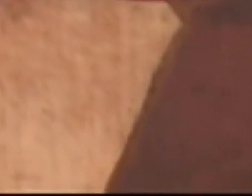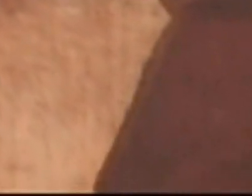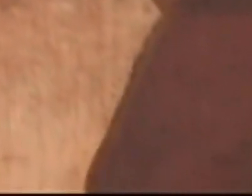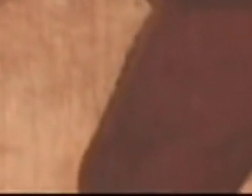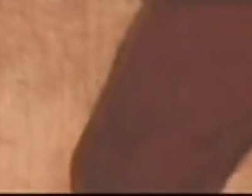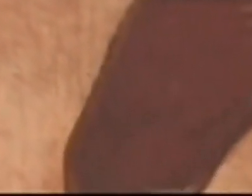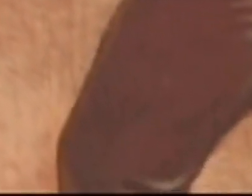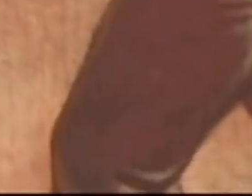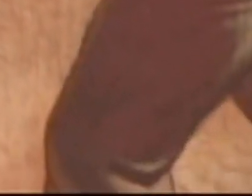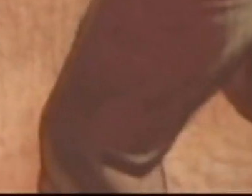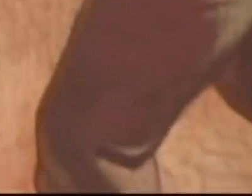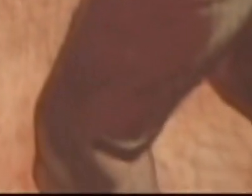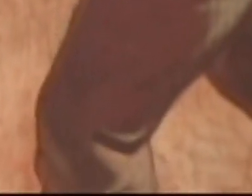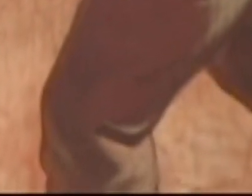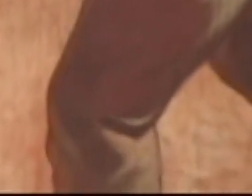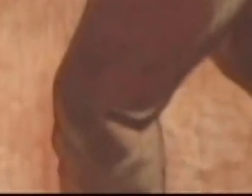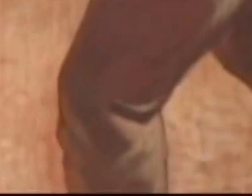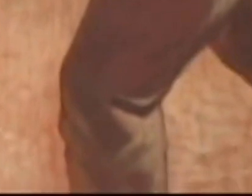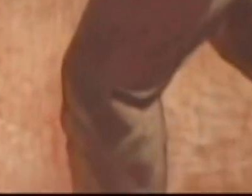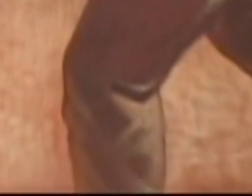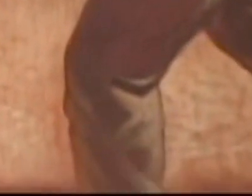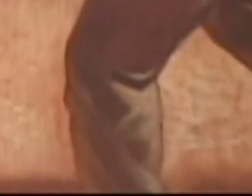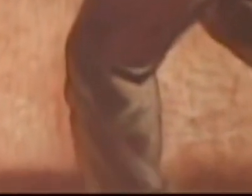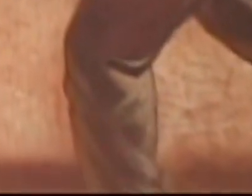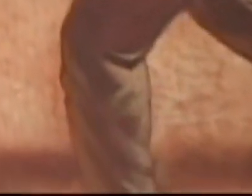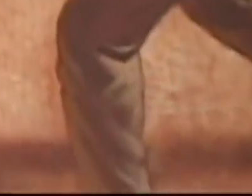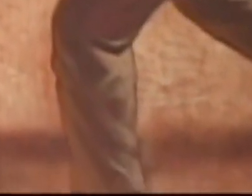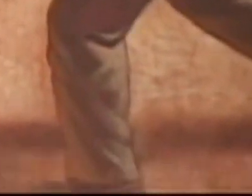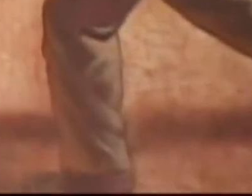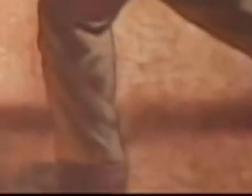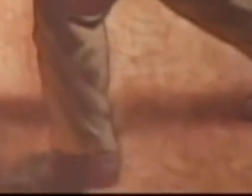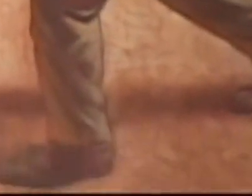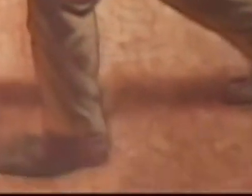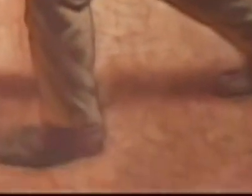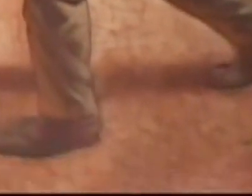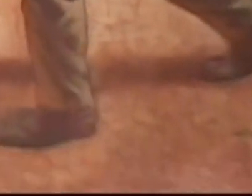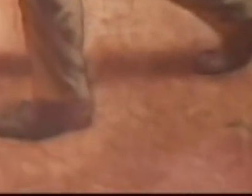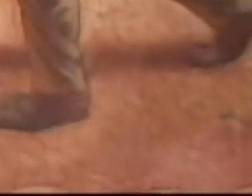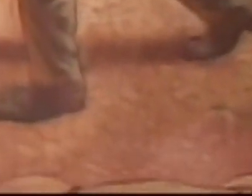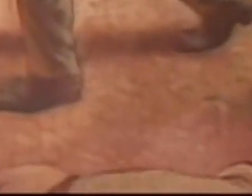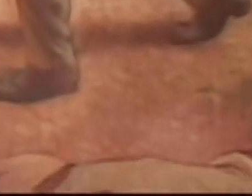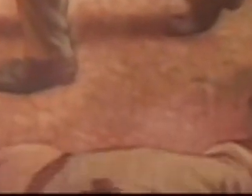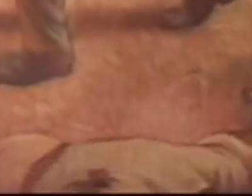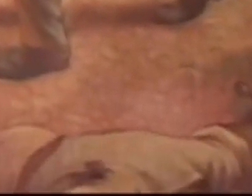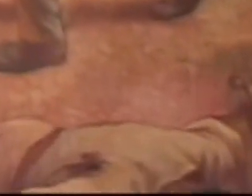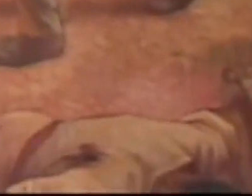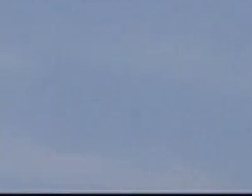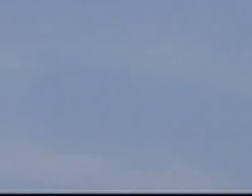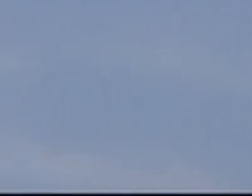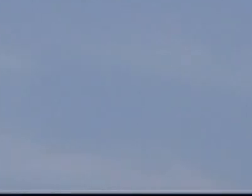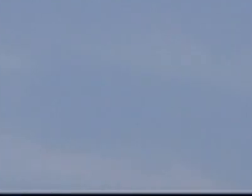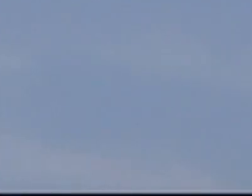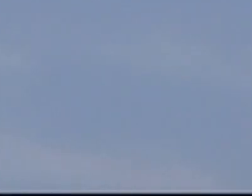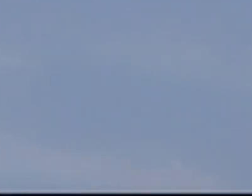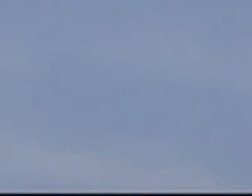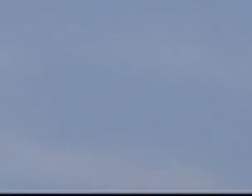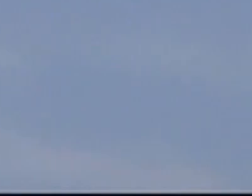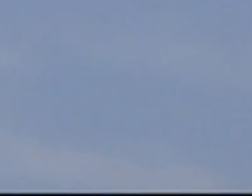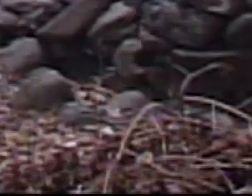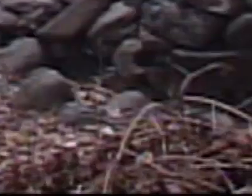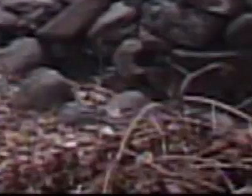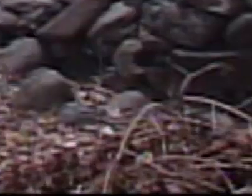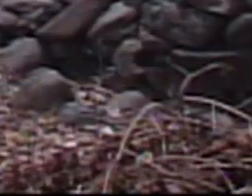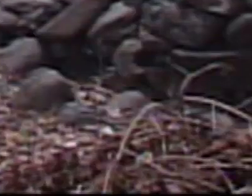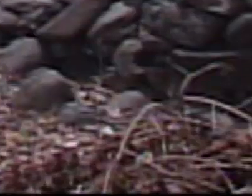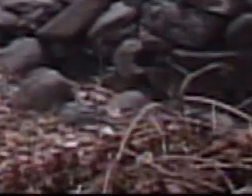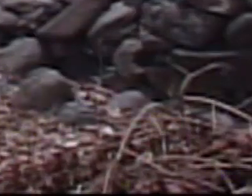la cabeza del filibustero que intentaba penetrar el cerco. Con su acción, evitó la ruptura de uno de